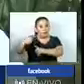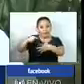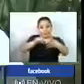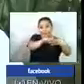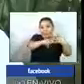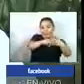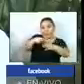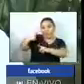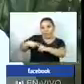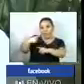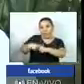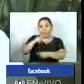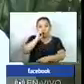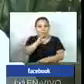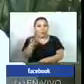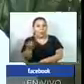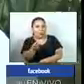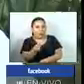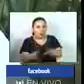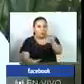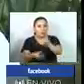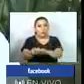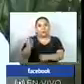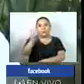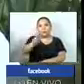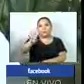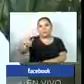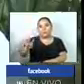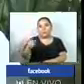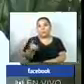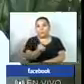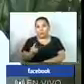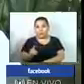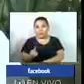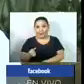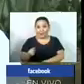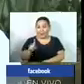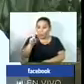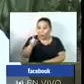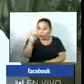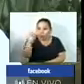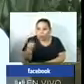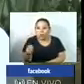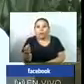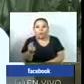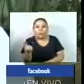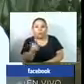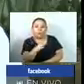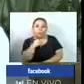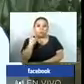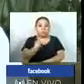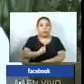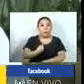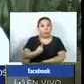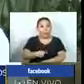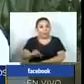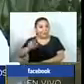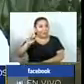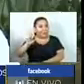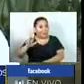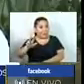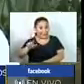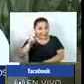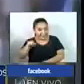contabilizando aproximadamente 24 suicidios hubo un día en que hubieron incluso tres suicidios al mismo día